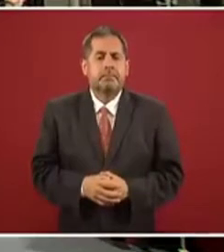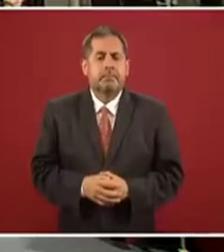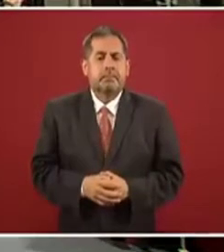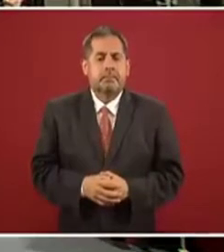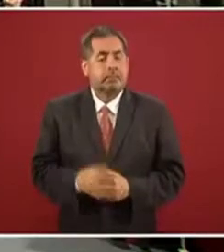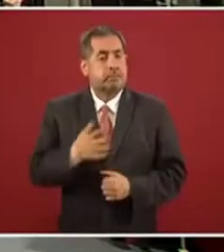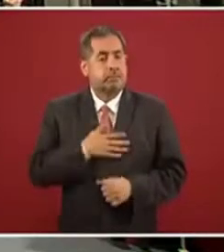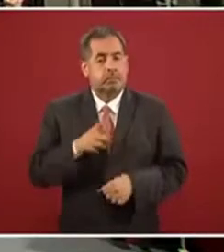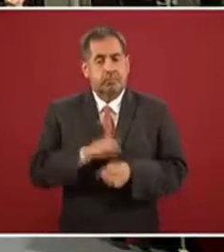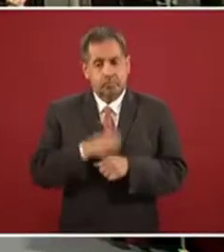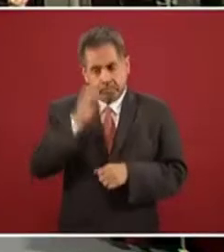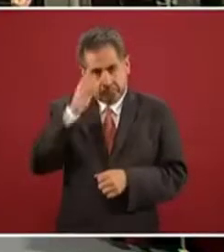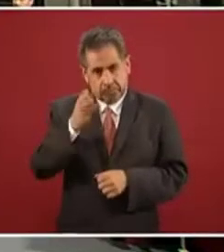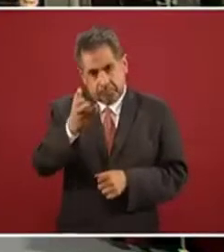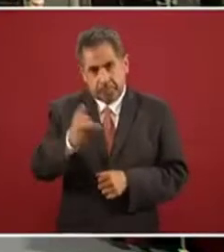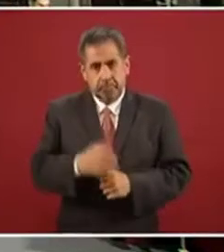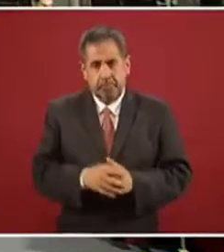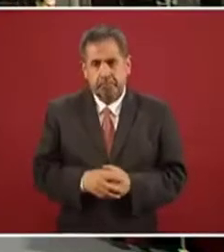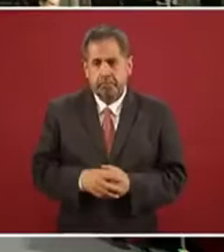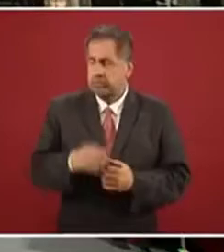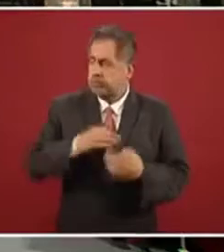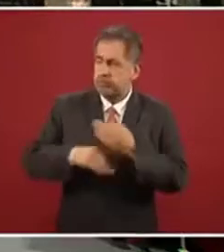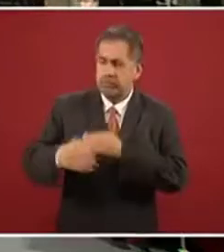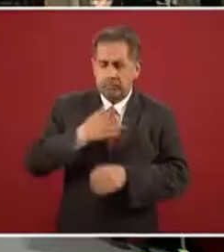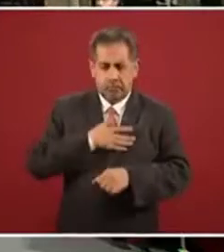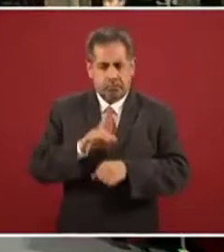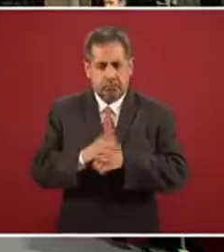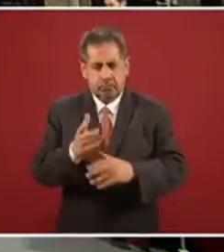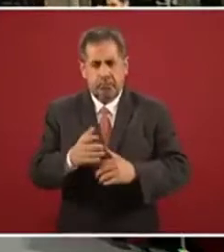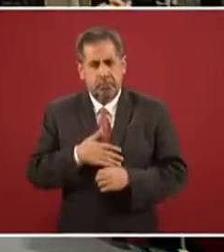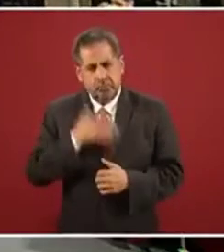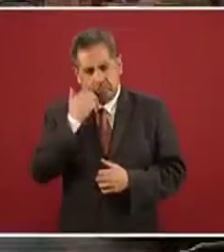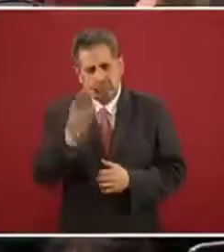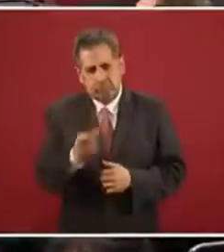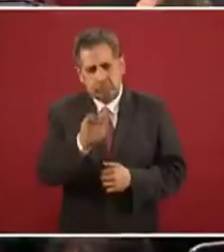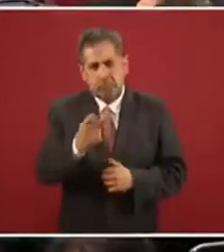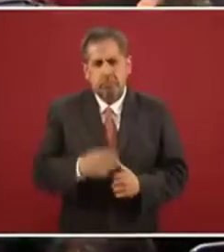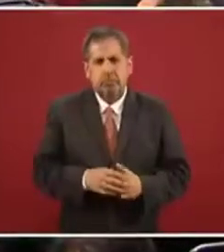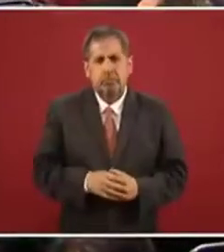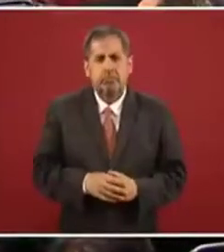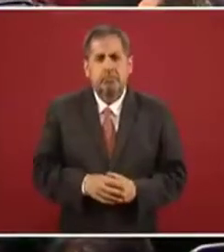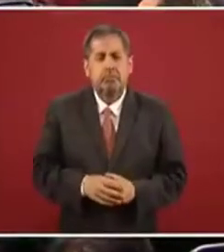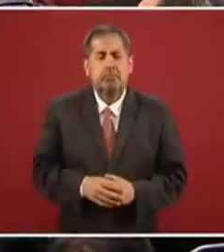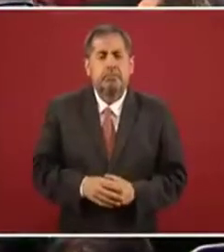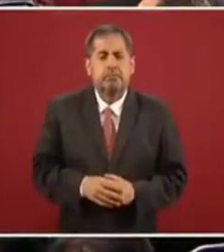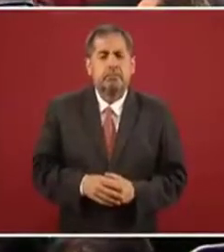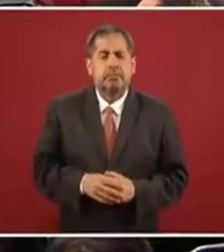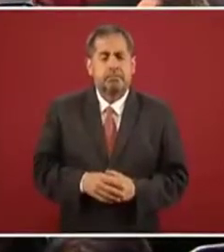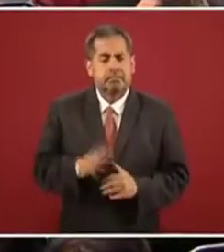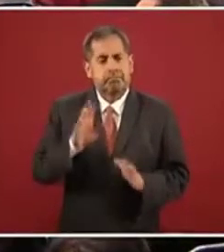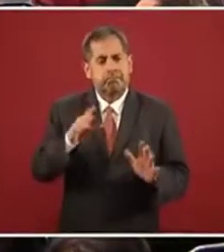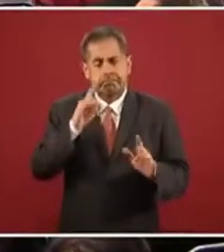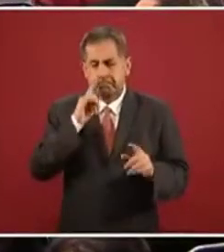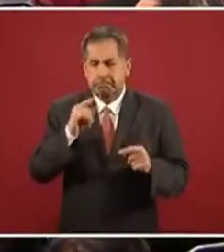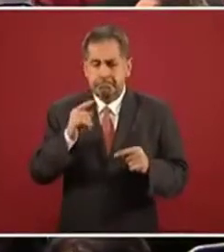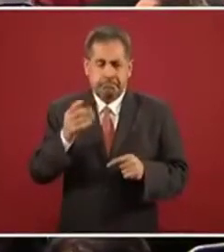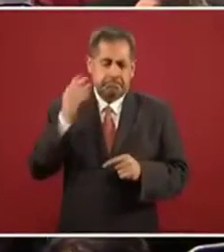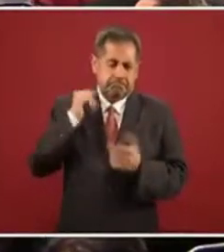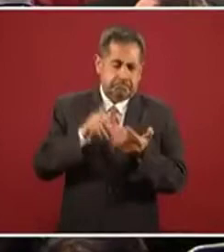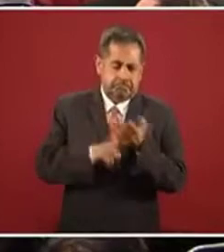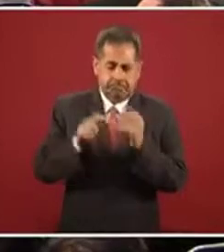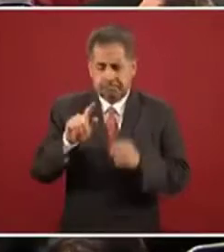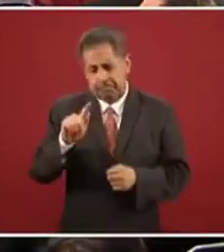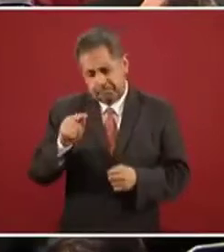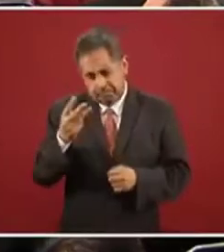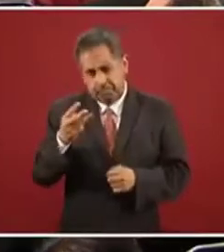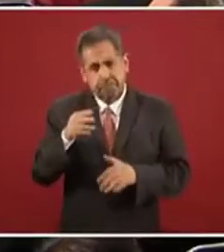Muy buenos días, señor canciller, señor presidente, señores todos. Quería preguntarle si, aparte de la tensión que se vio en